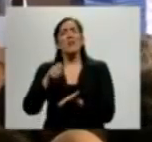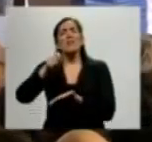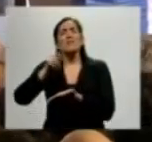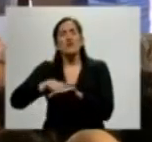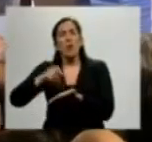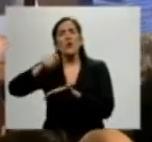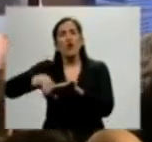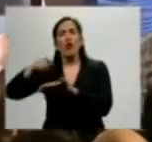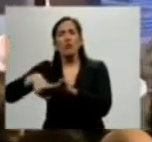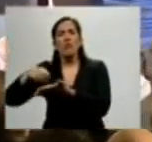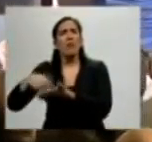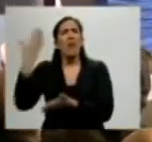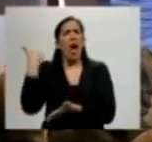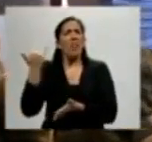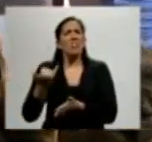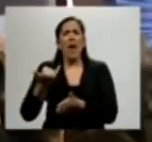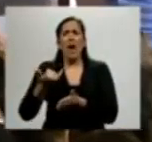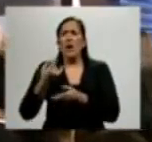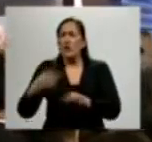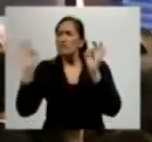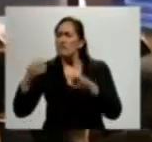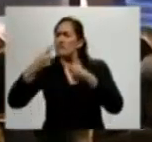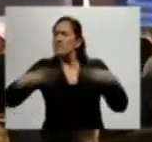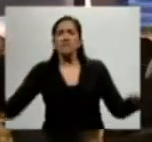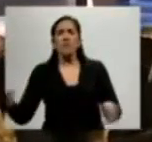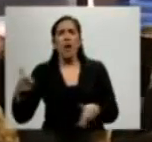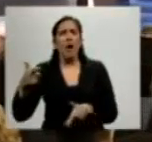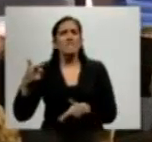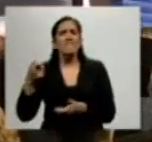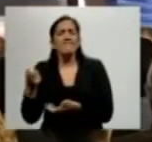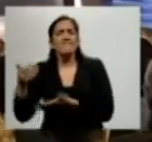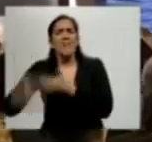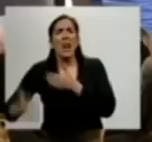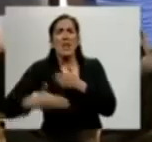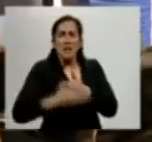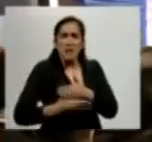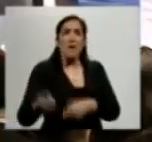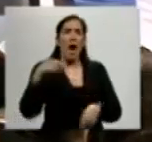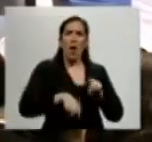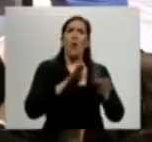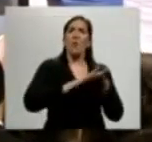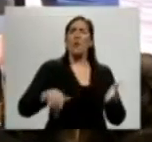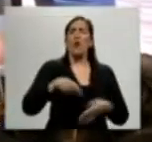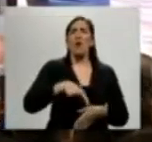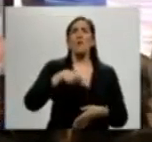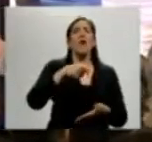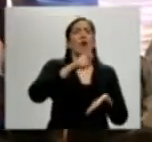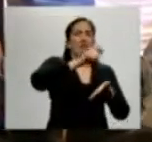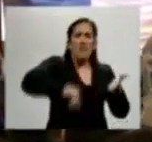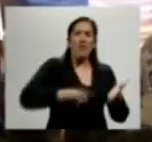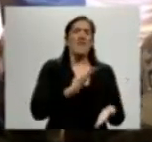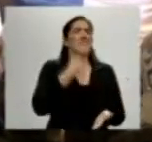estaban muy limitados. Hoy hemos incorporado también las nuevas formas, nuevos marcos jurídicos como los contratos de